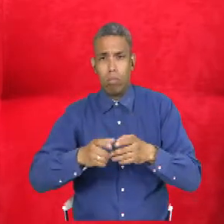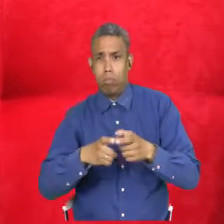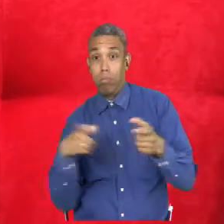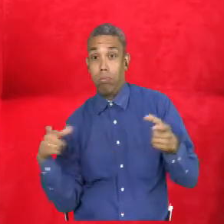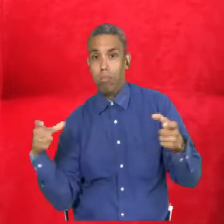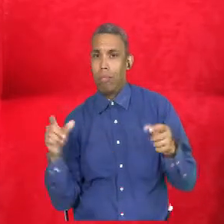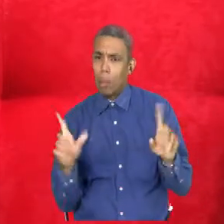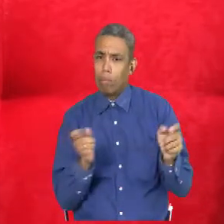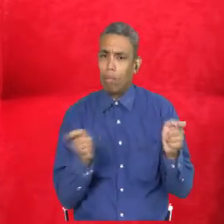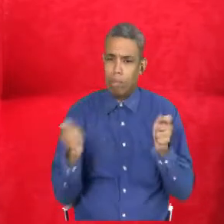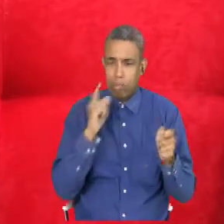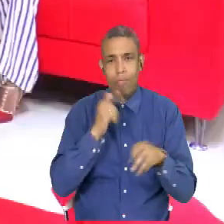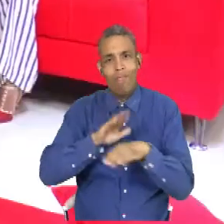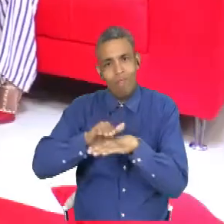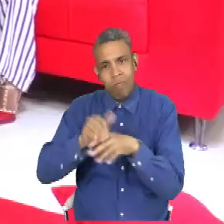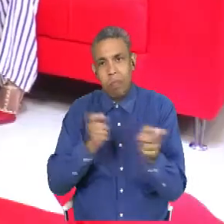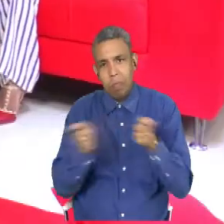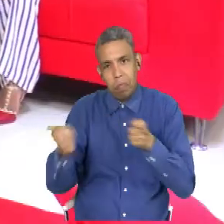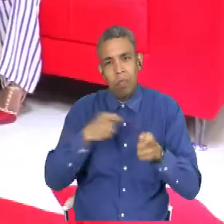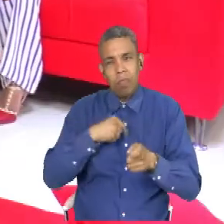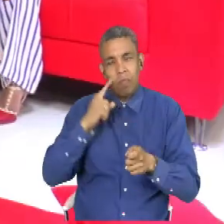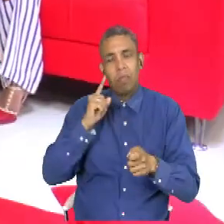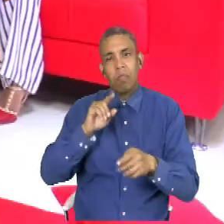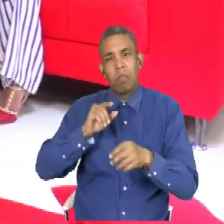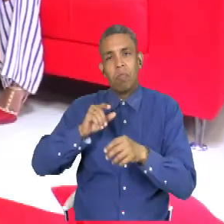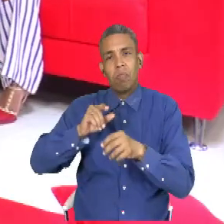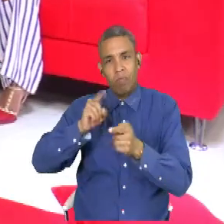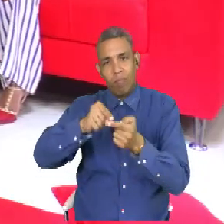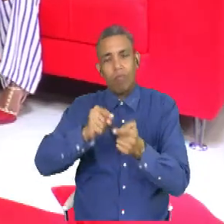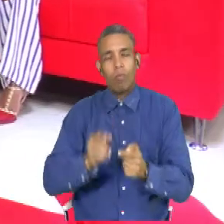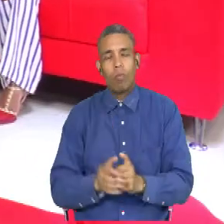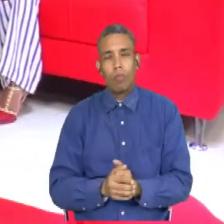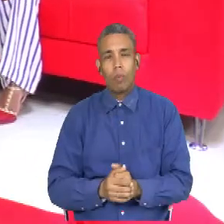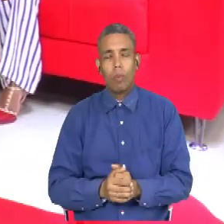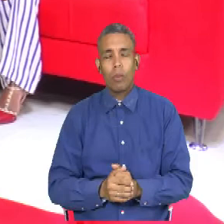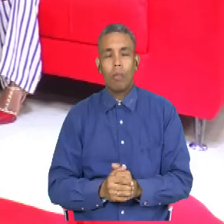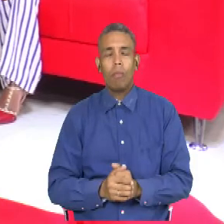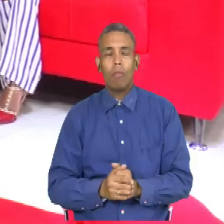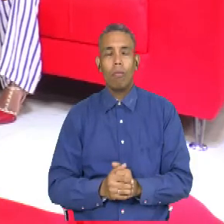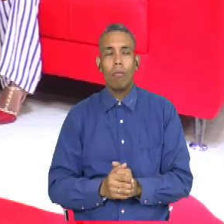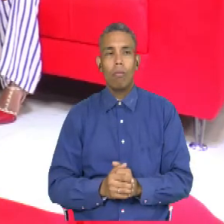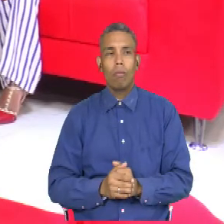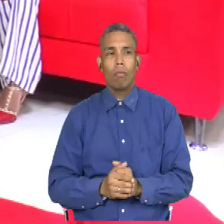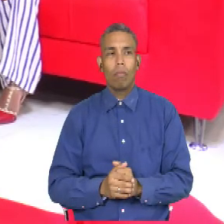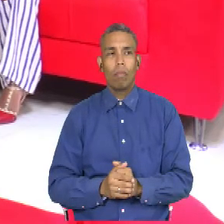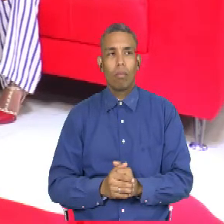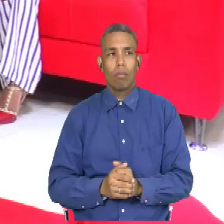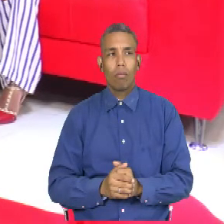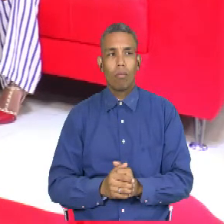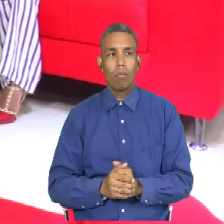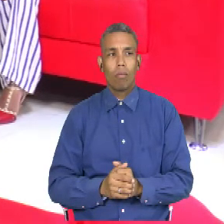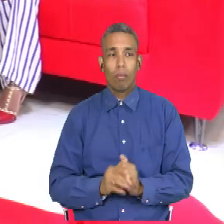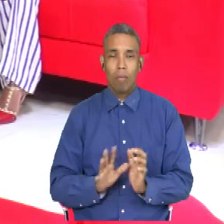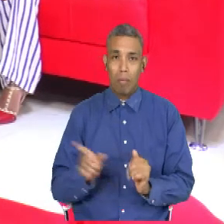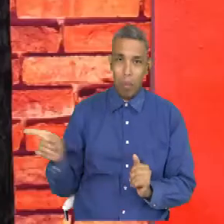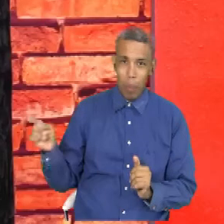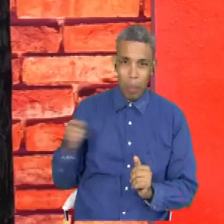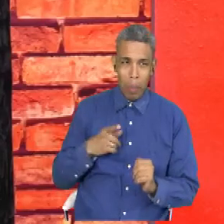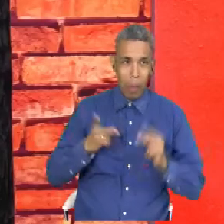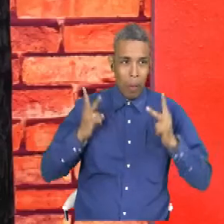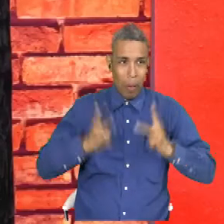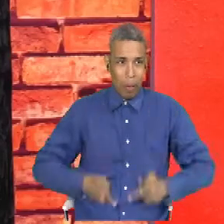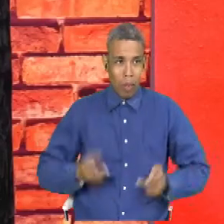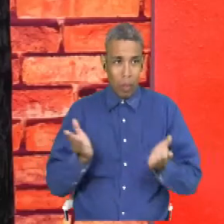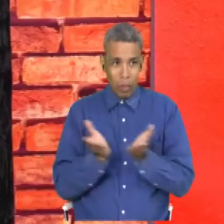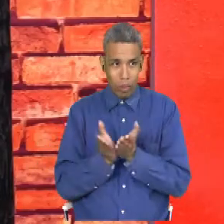de ese beneficio. Bueno, aquí me encuentro también con uno de los estudiantes que ahorita está haciendo pues las prácticas y todo este proceso que